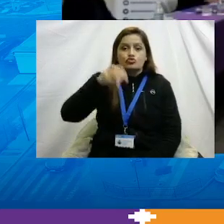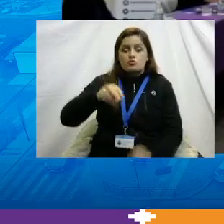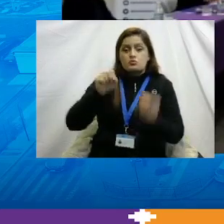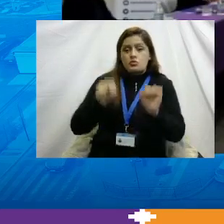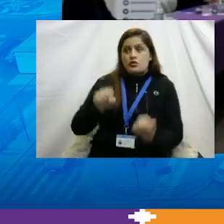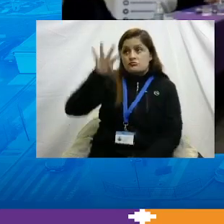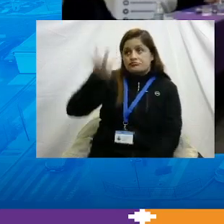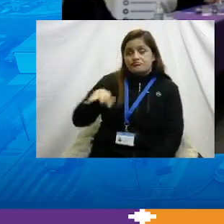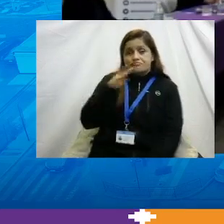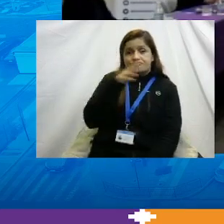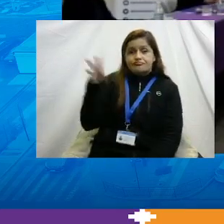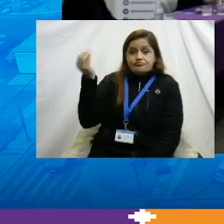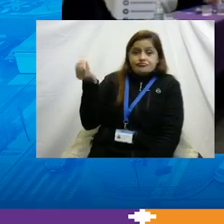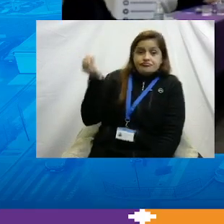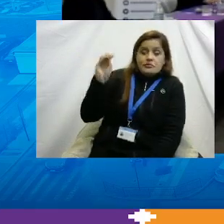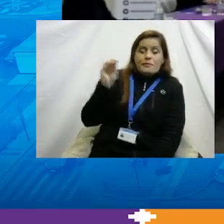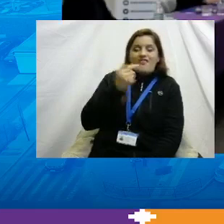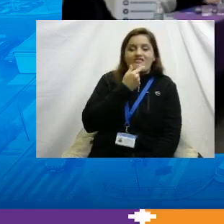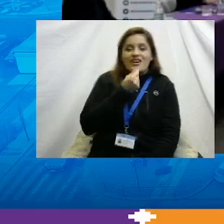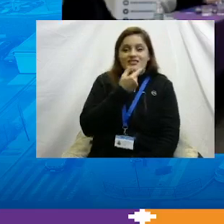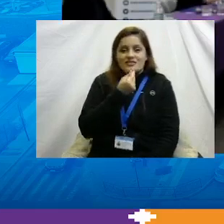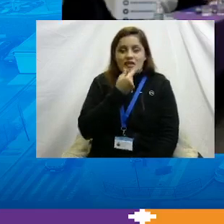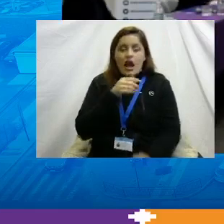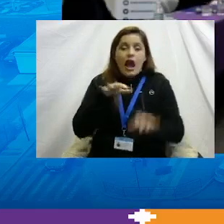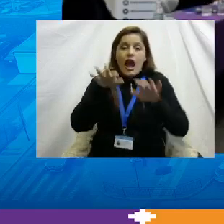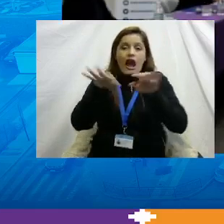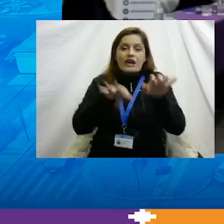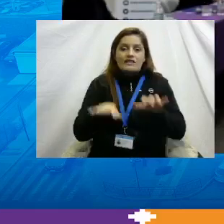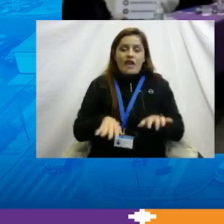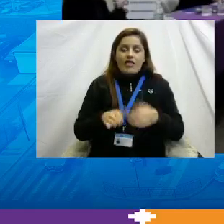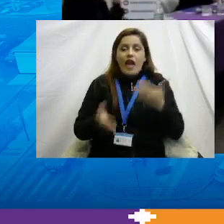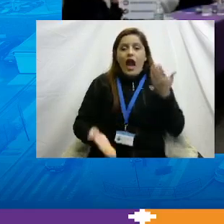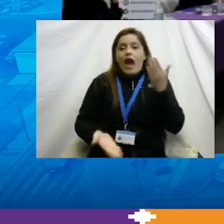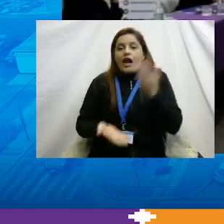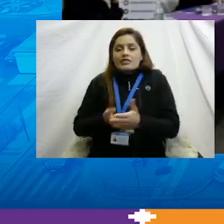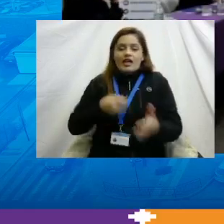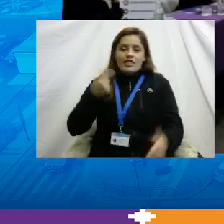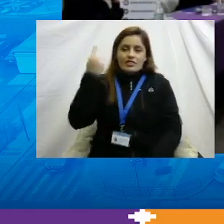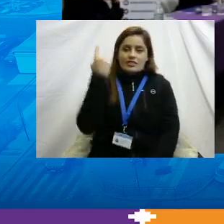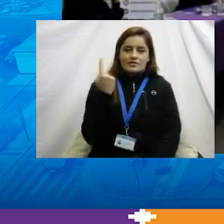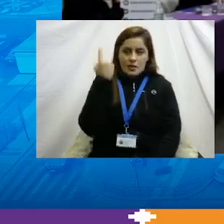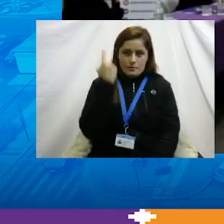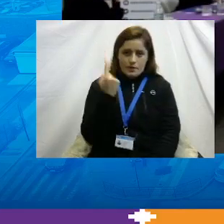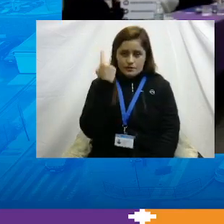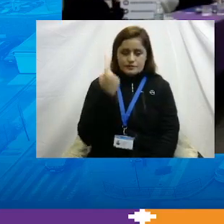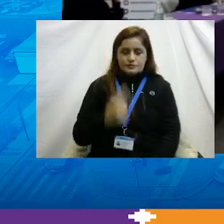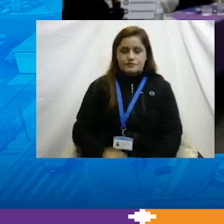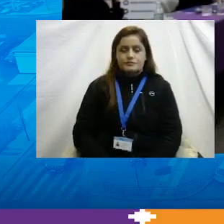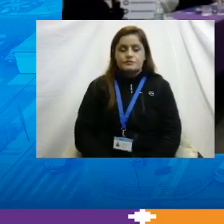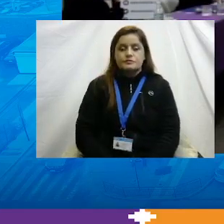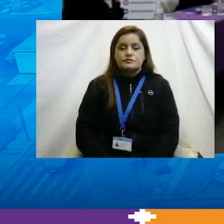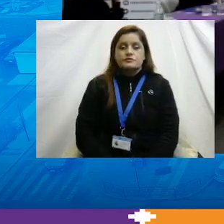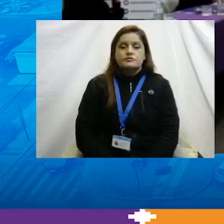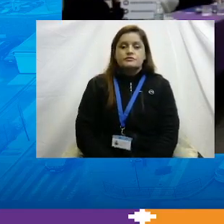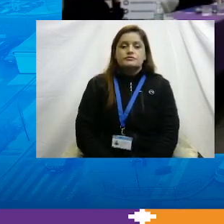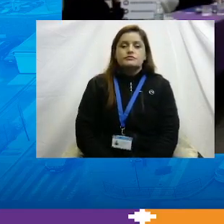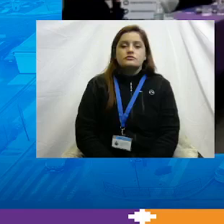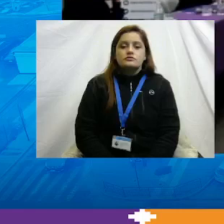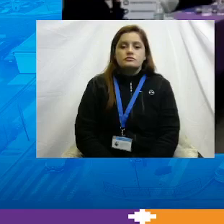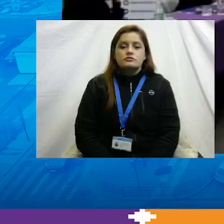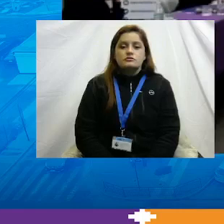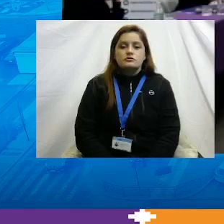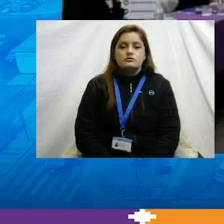para poder llevar a cabo de las actividades de aquí a fin de año. Por otra parte, me sumo a la petición